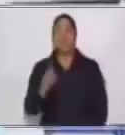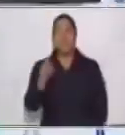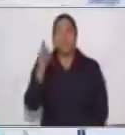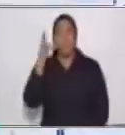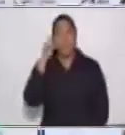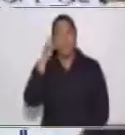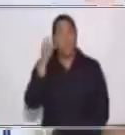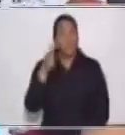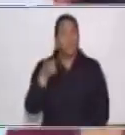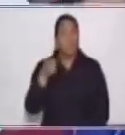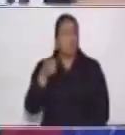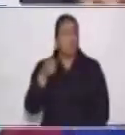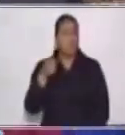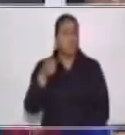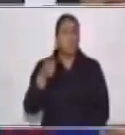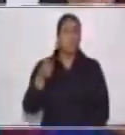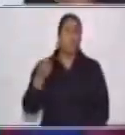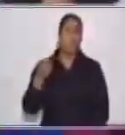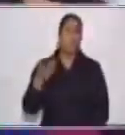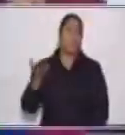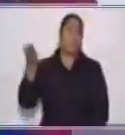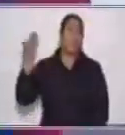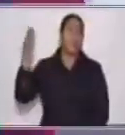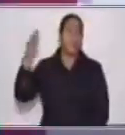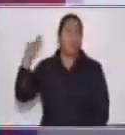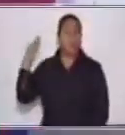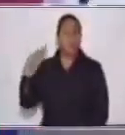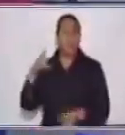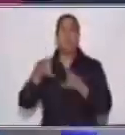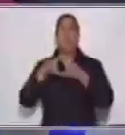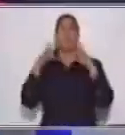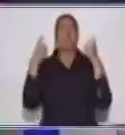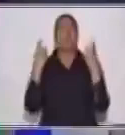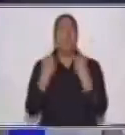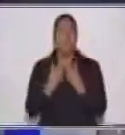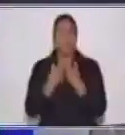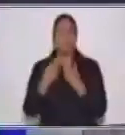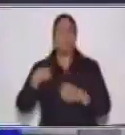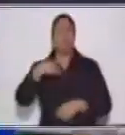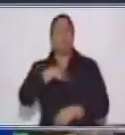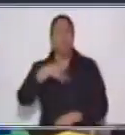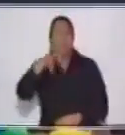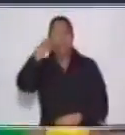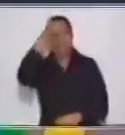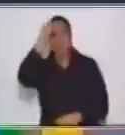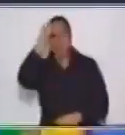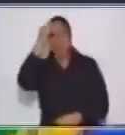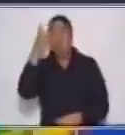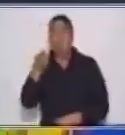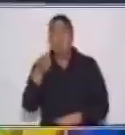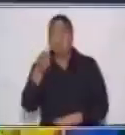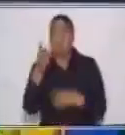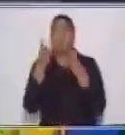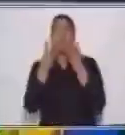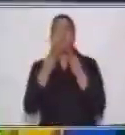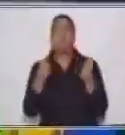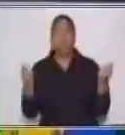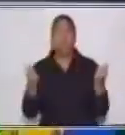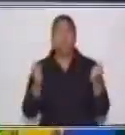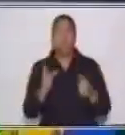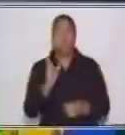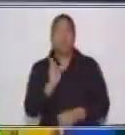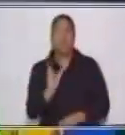¿Recuerdan que en una clase anterior estuvimos viendo lo que son las soluciones